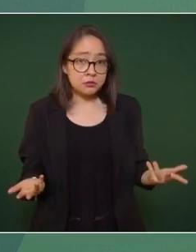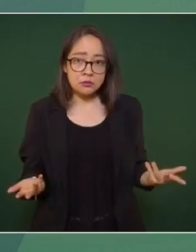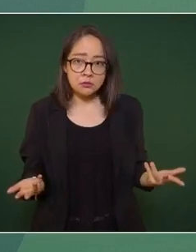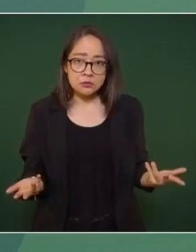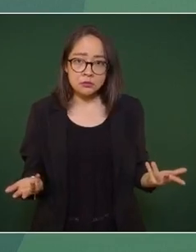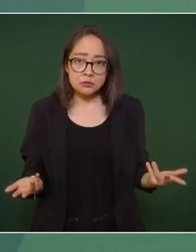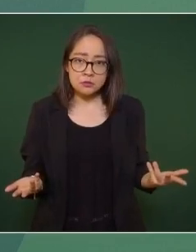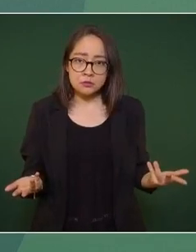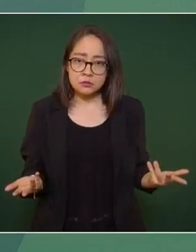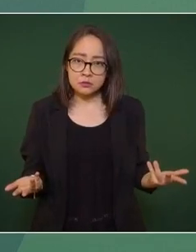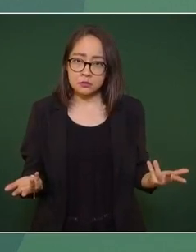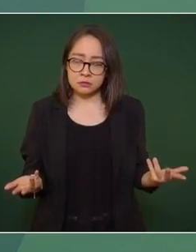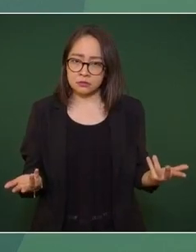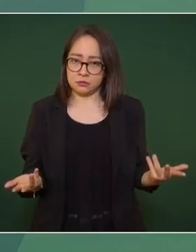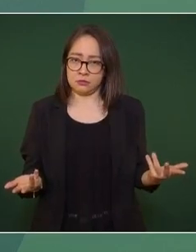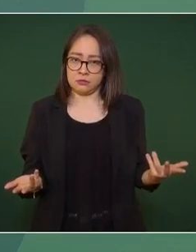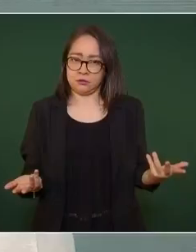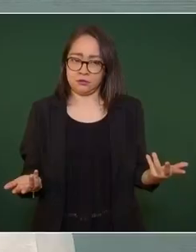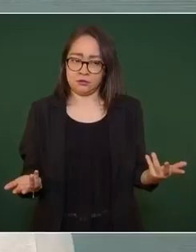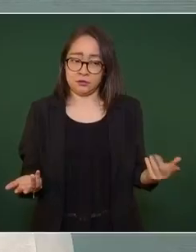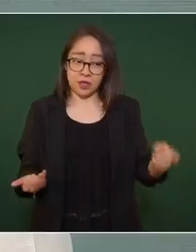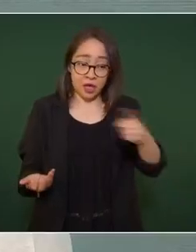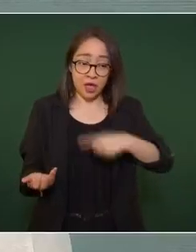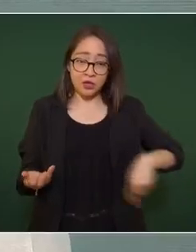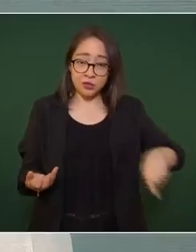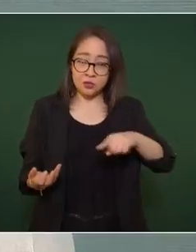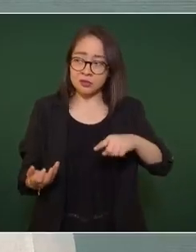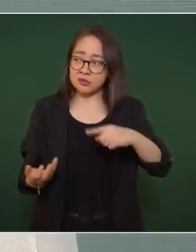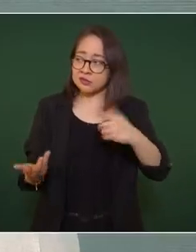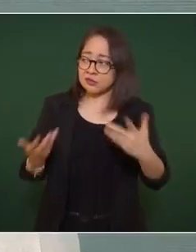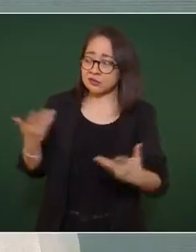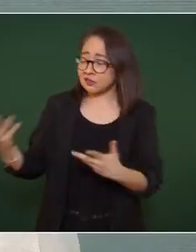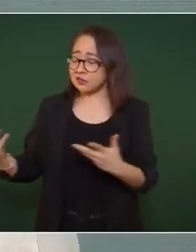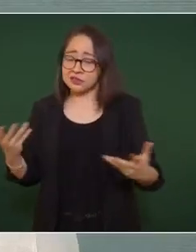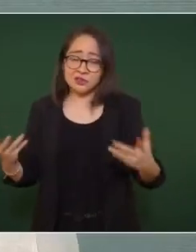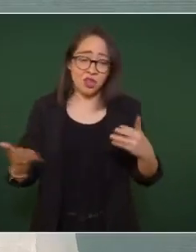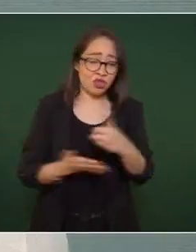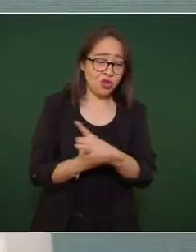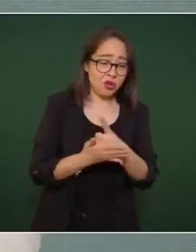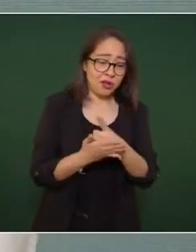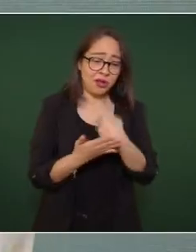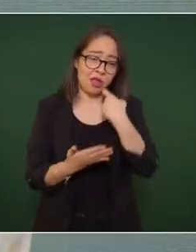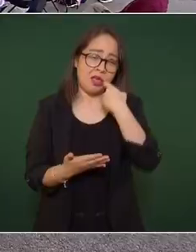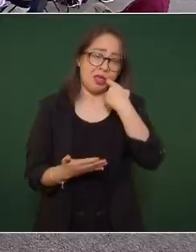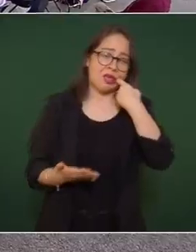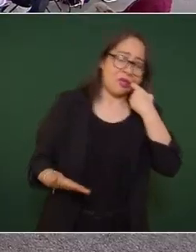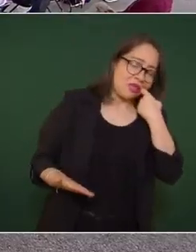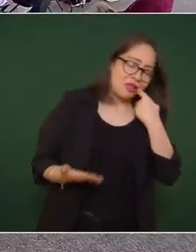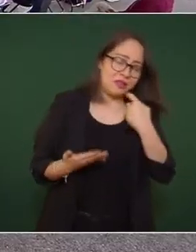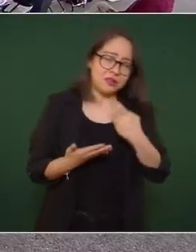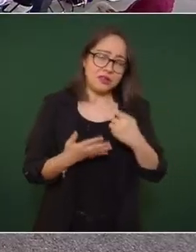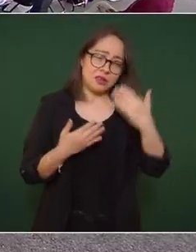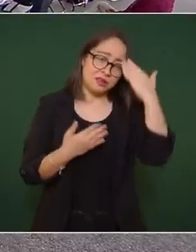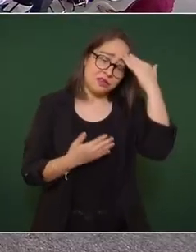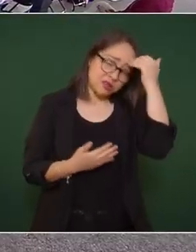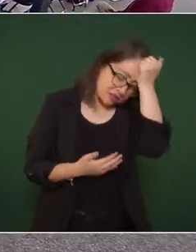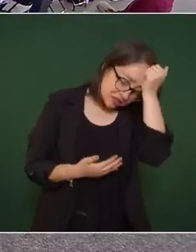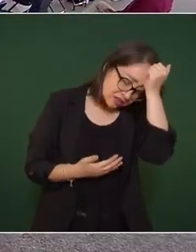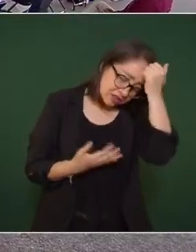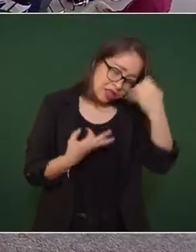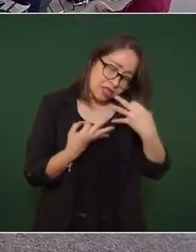en las adicciones, sobre todo de esta droga como el fentanilo, que